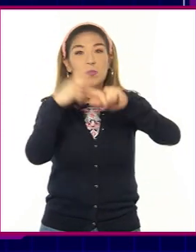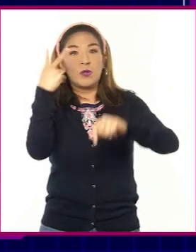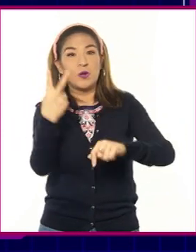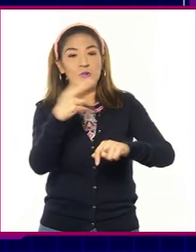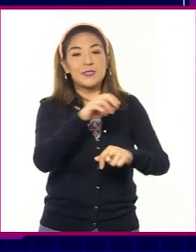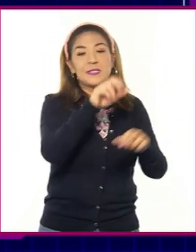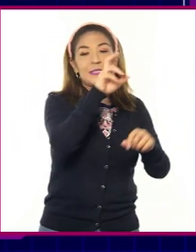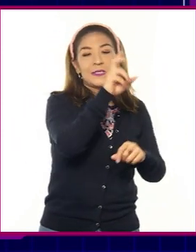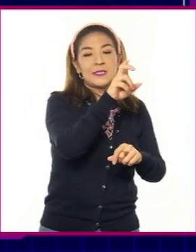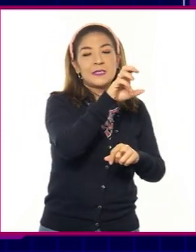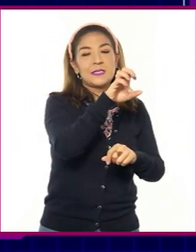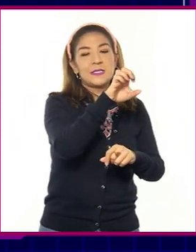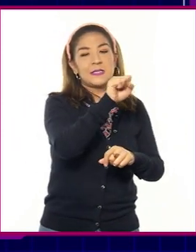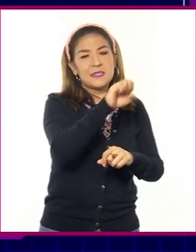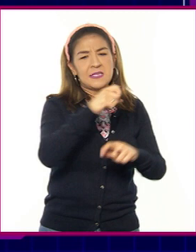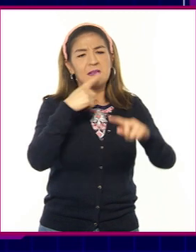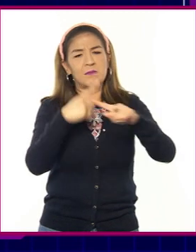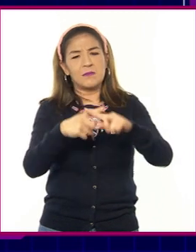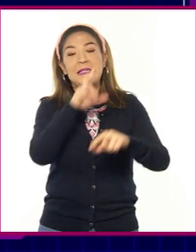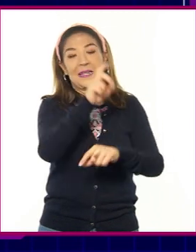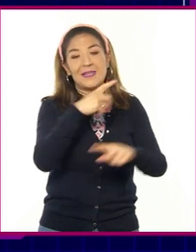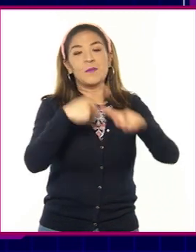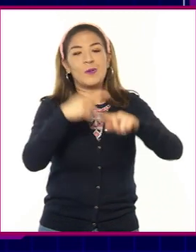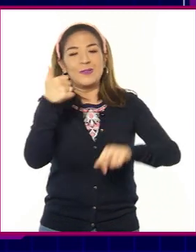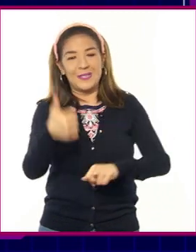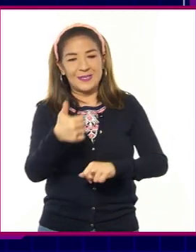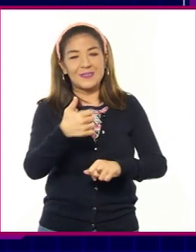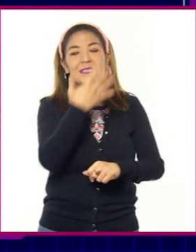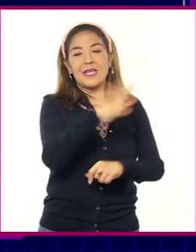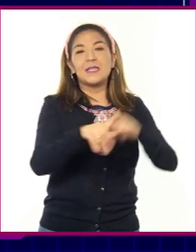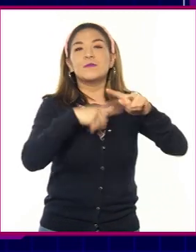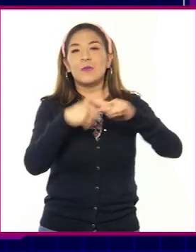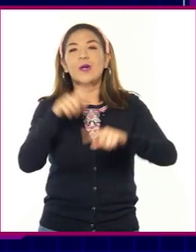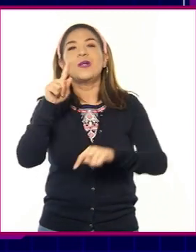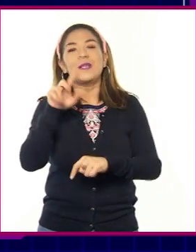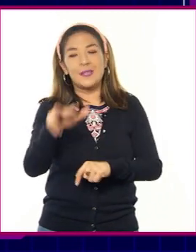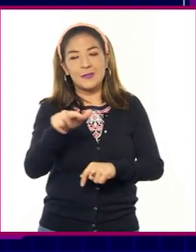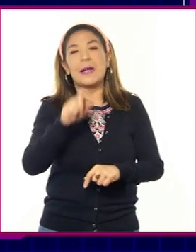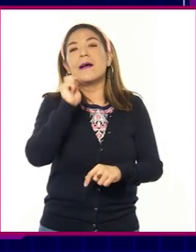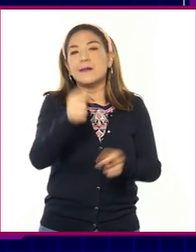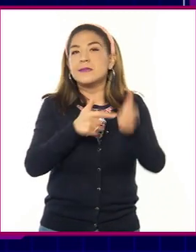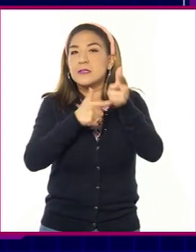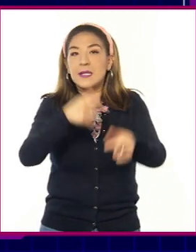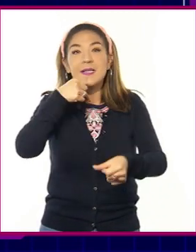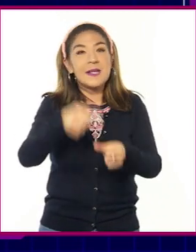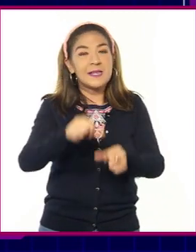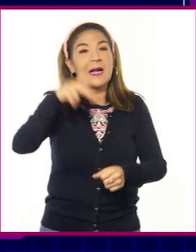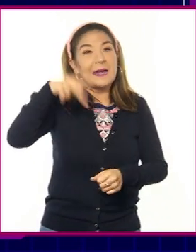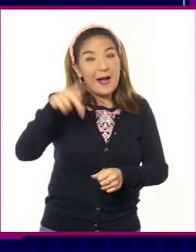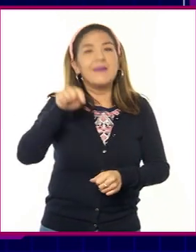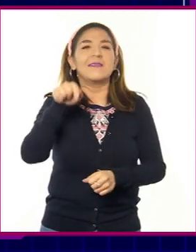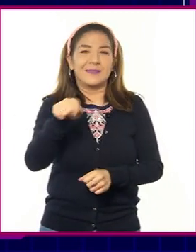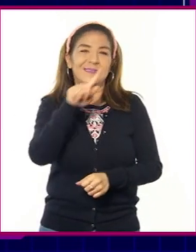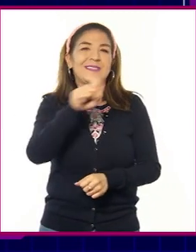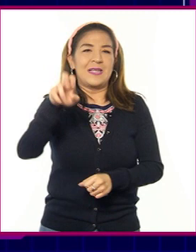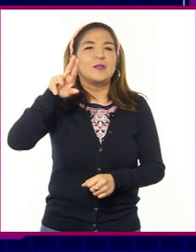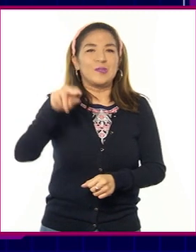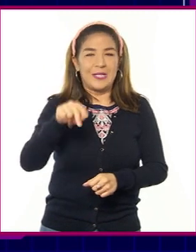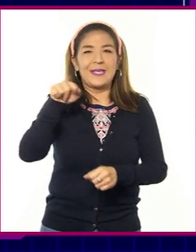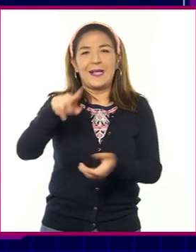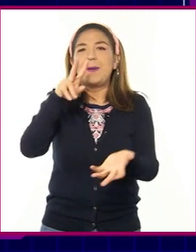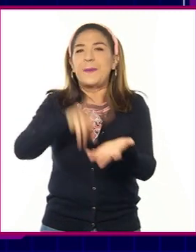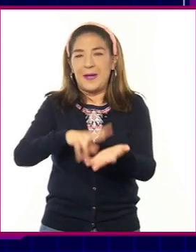6, 10 por 18. Entonces, 180 es la constante de proporcionalidad inversa para estos